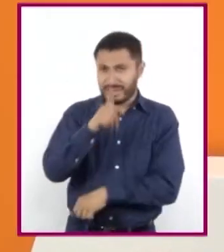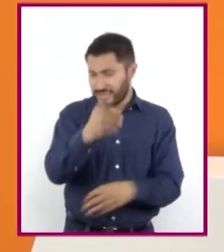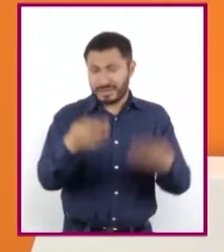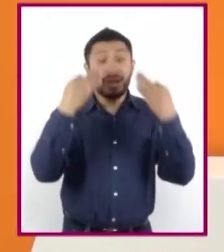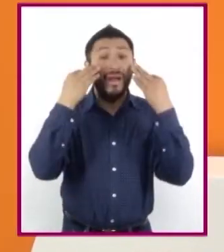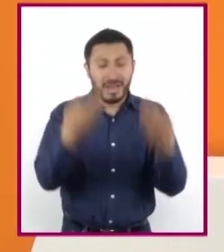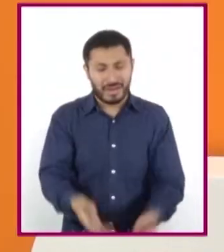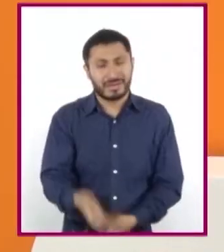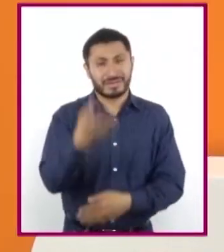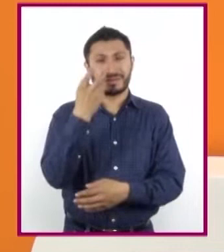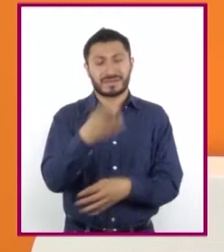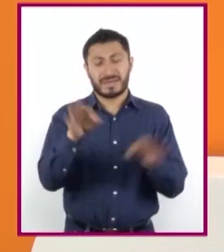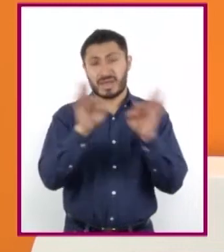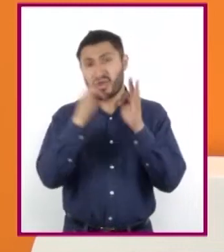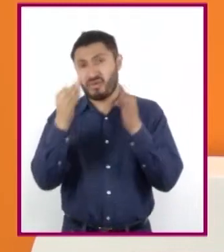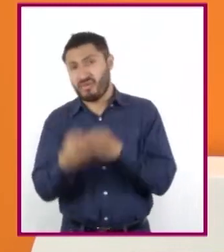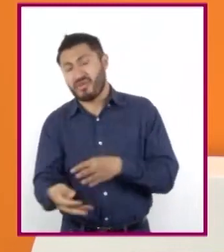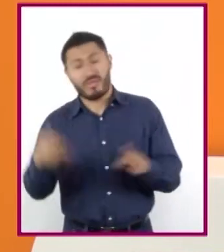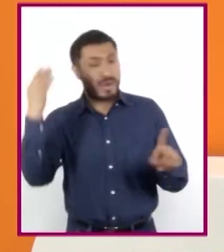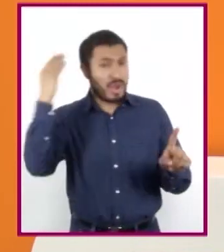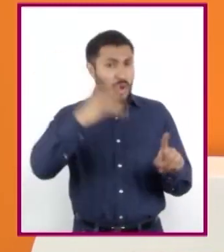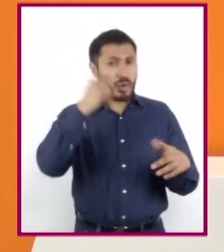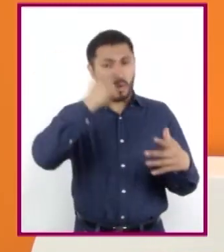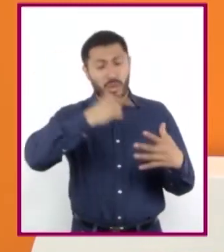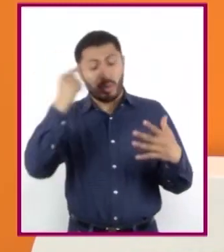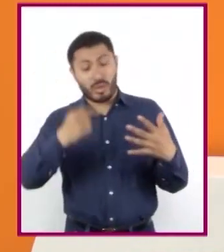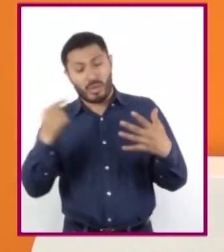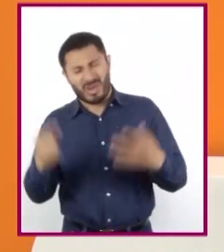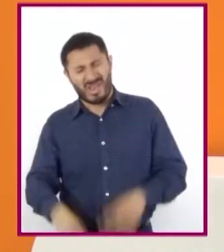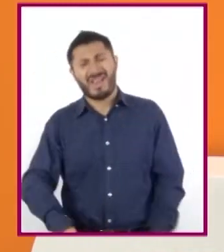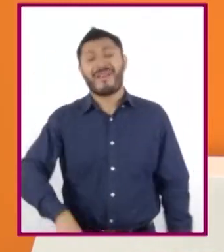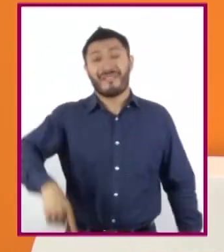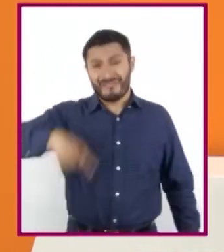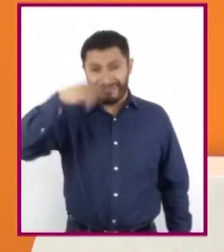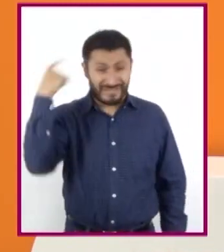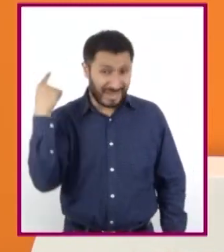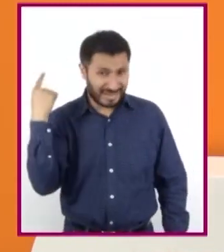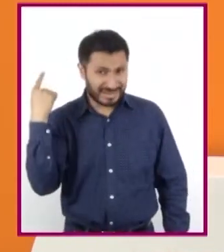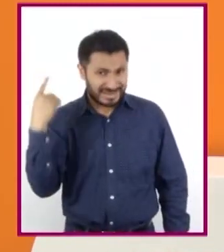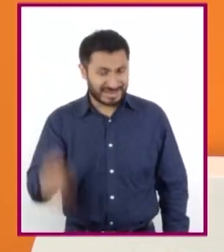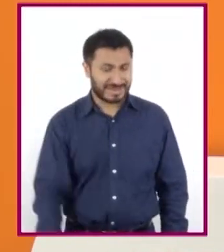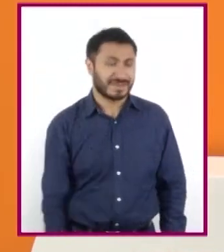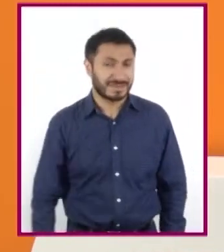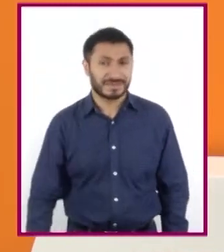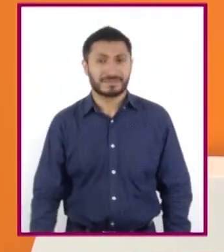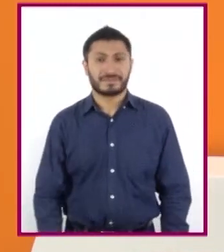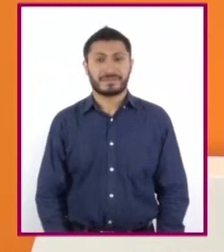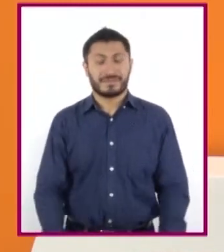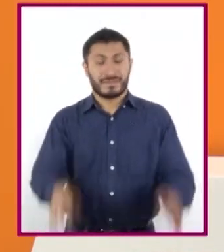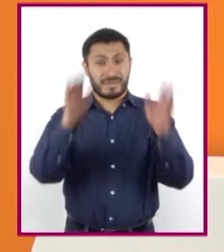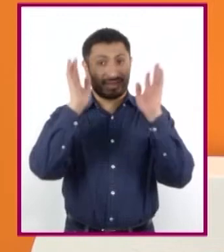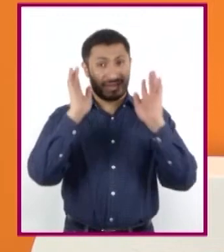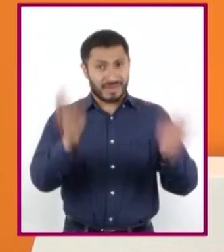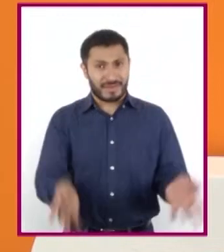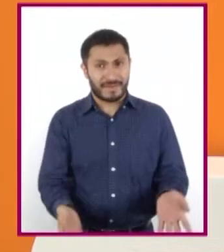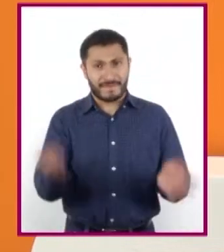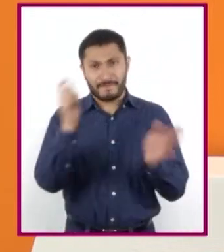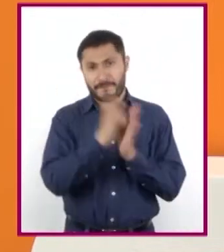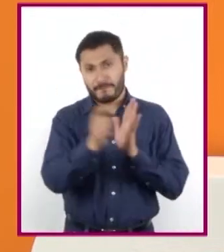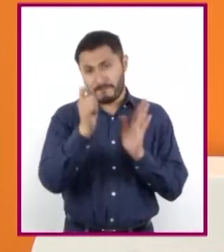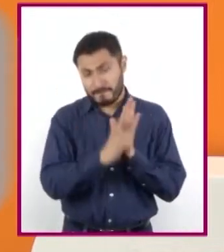la formulación de objetivos lo pueden hacer de manera sencilla. Una vez planteados los